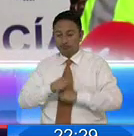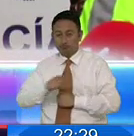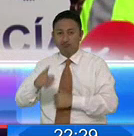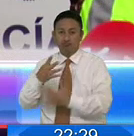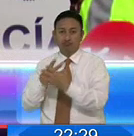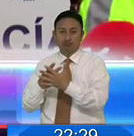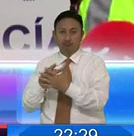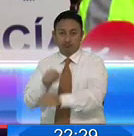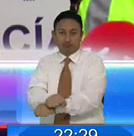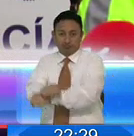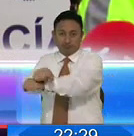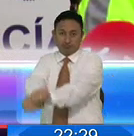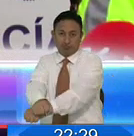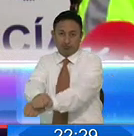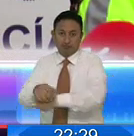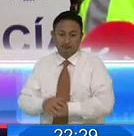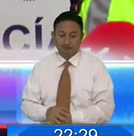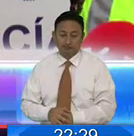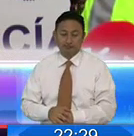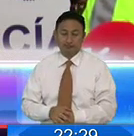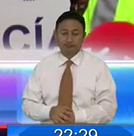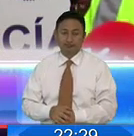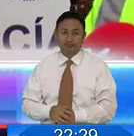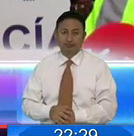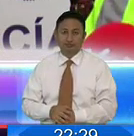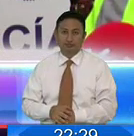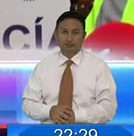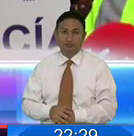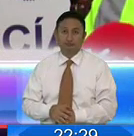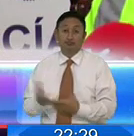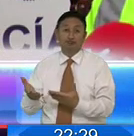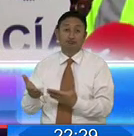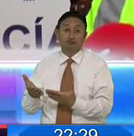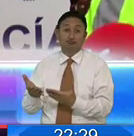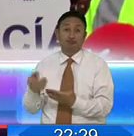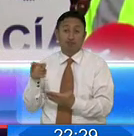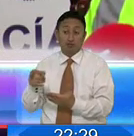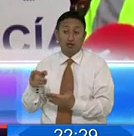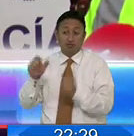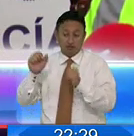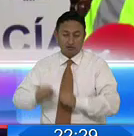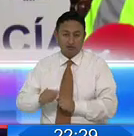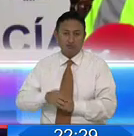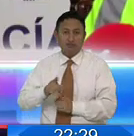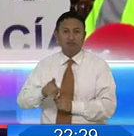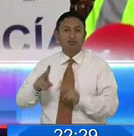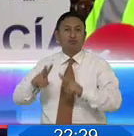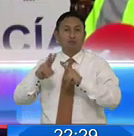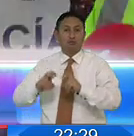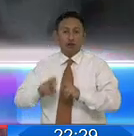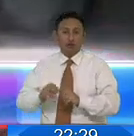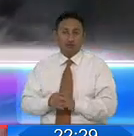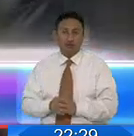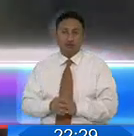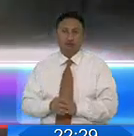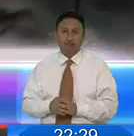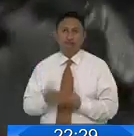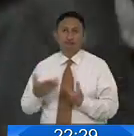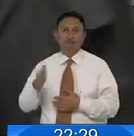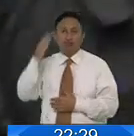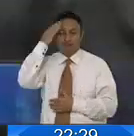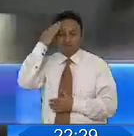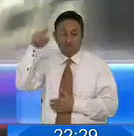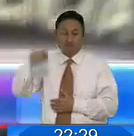y obviamente pues tenía que enfrentar la investigación respectiva se conoció que